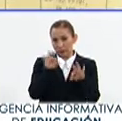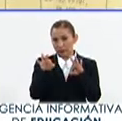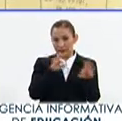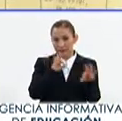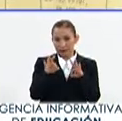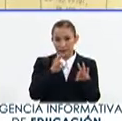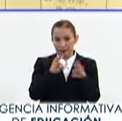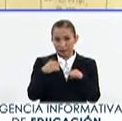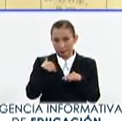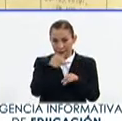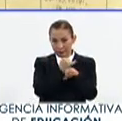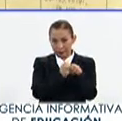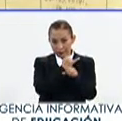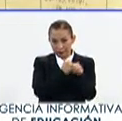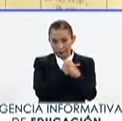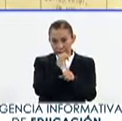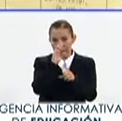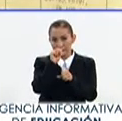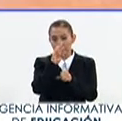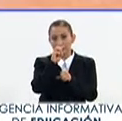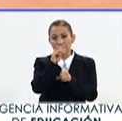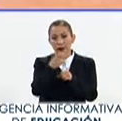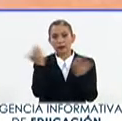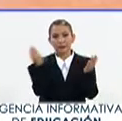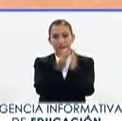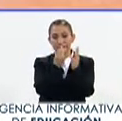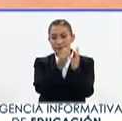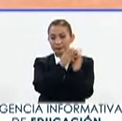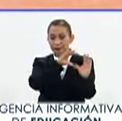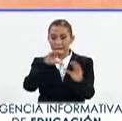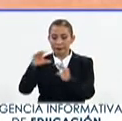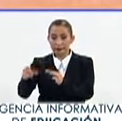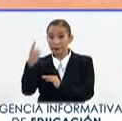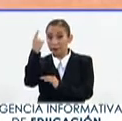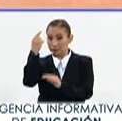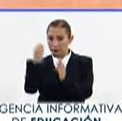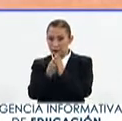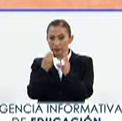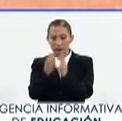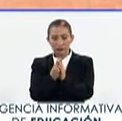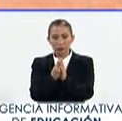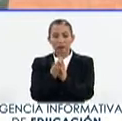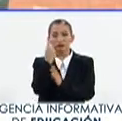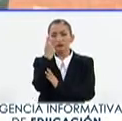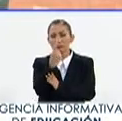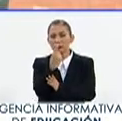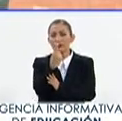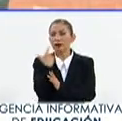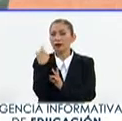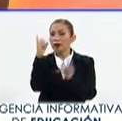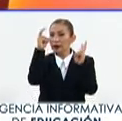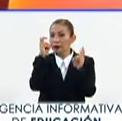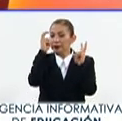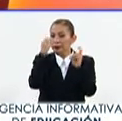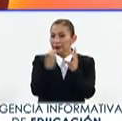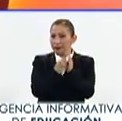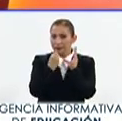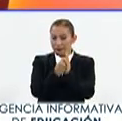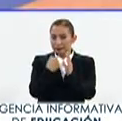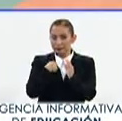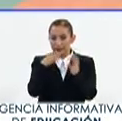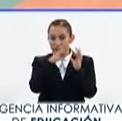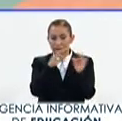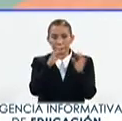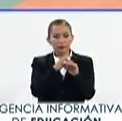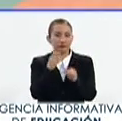obligaciones como investigador de la universidad, es dar cursos. Claro. Y uno de los cursos uno de los tópicos de los cursos que yo tengo